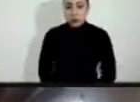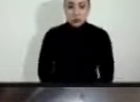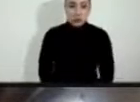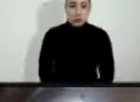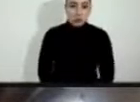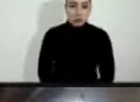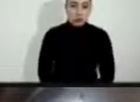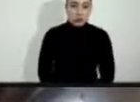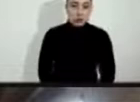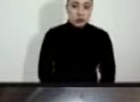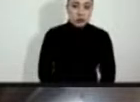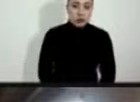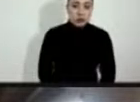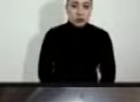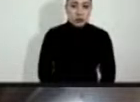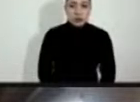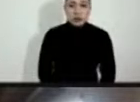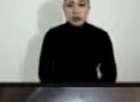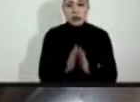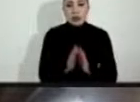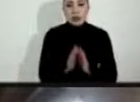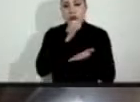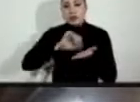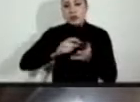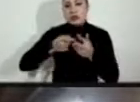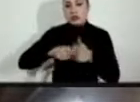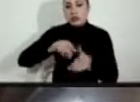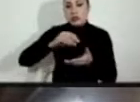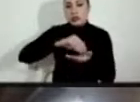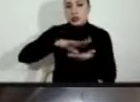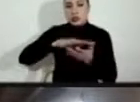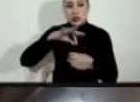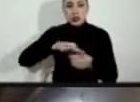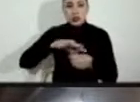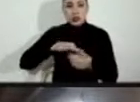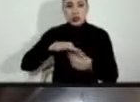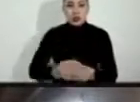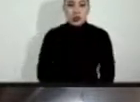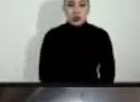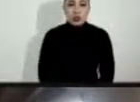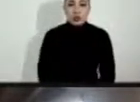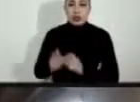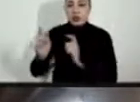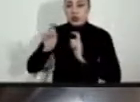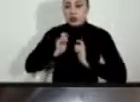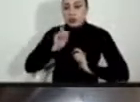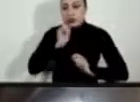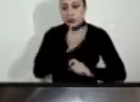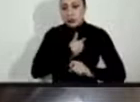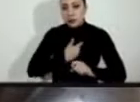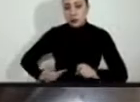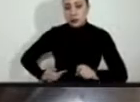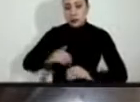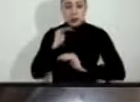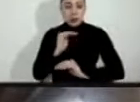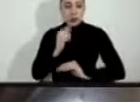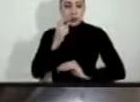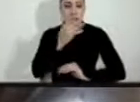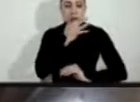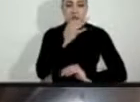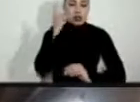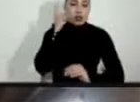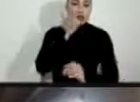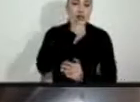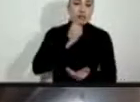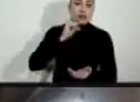Se solicita a la Secretaría recoger la votación. Por instrucciones de la Presidencia, se abre el sistema electrónico hasta por un minuto con